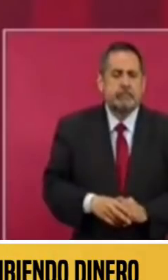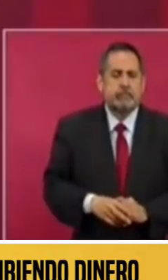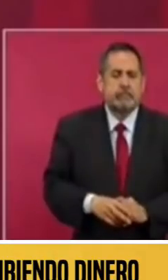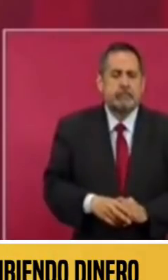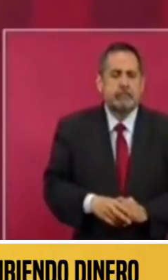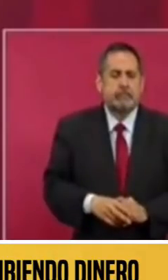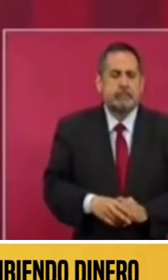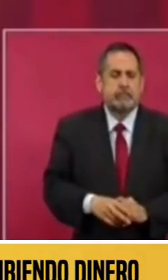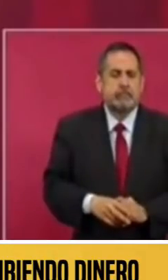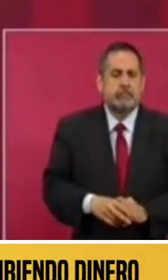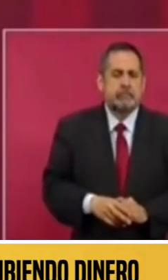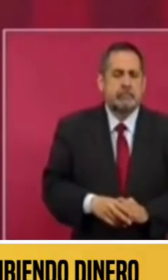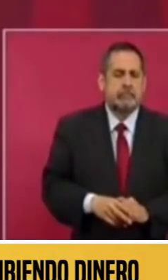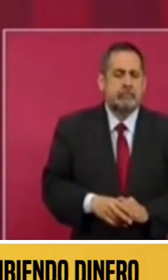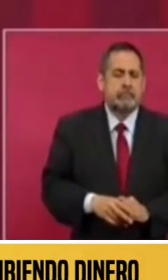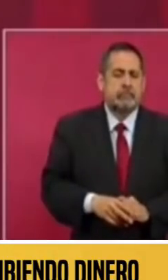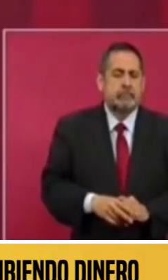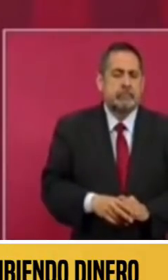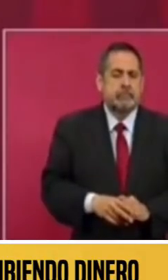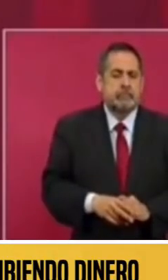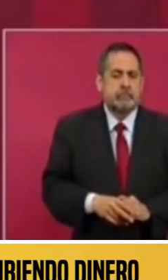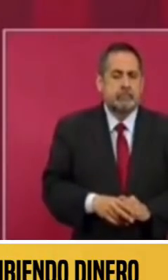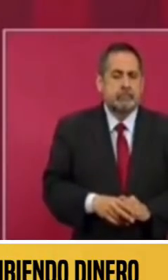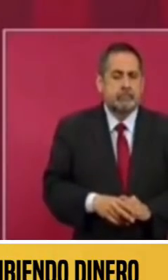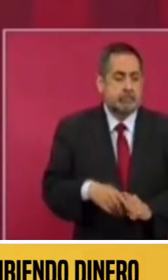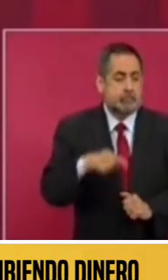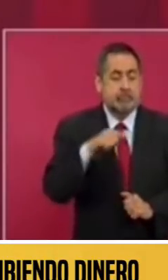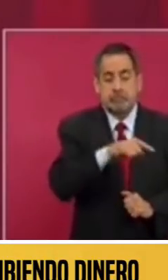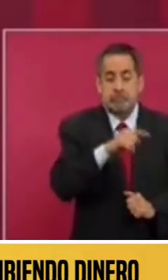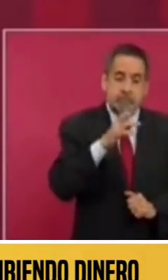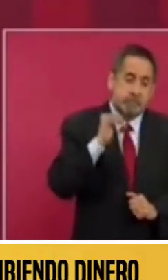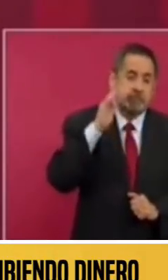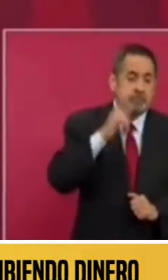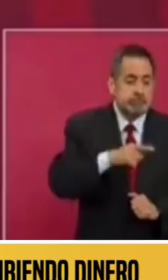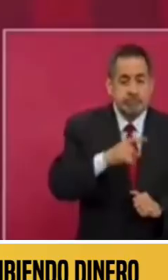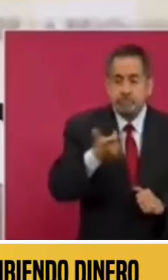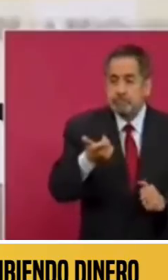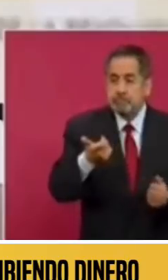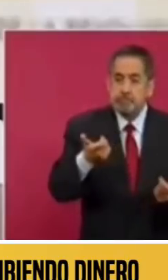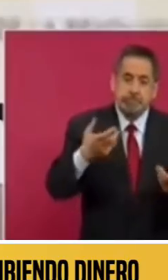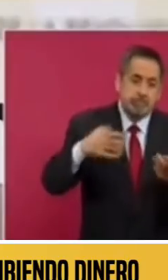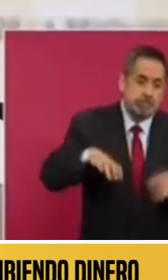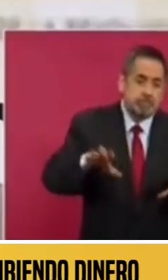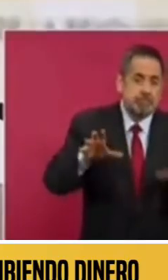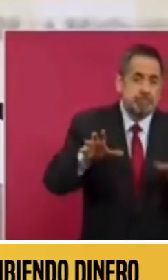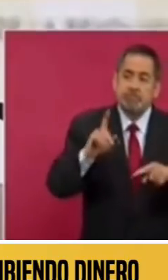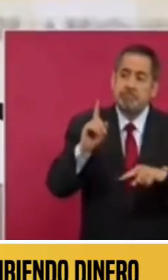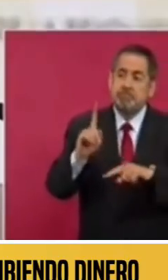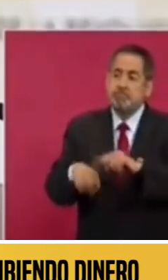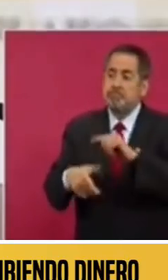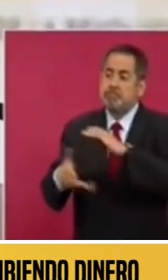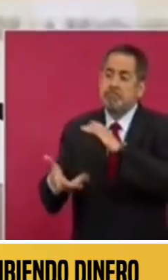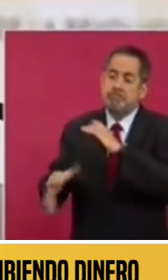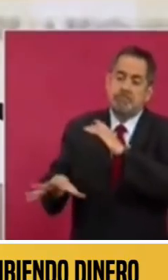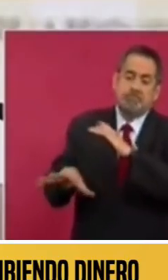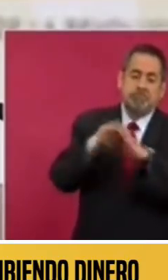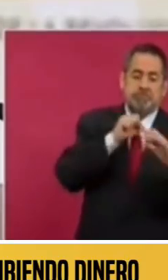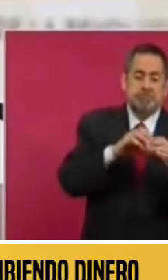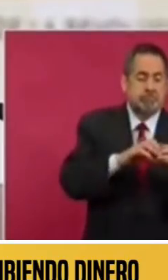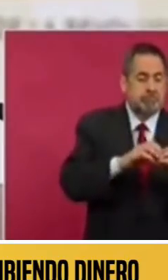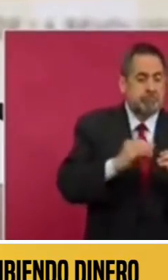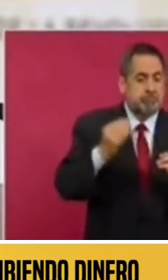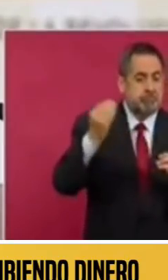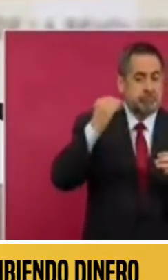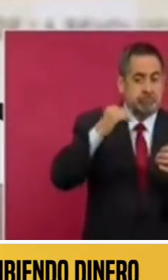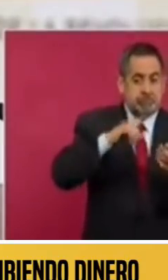lo que el supuestamente desfalcó o